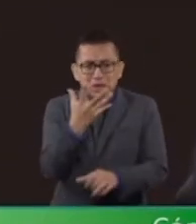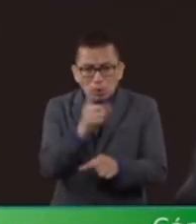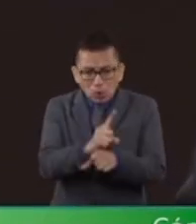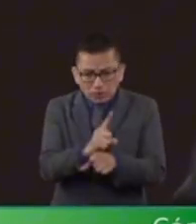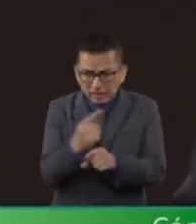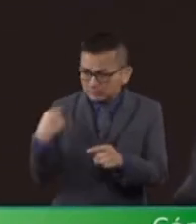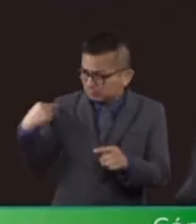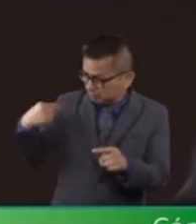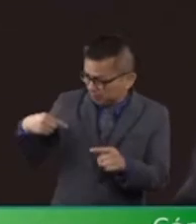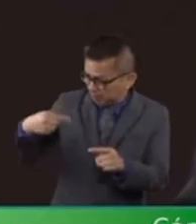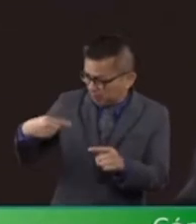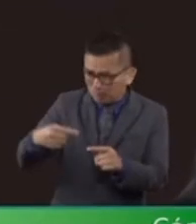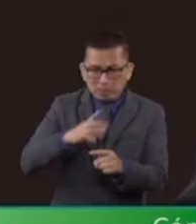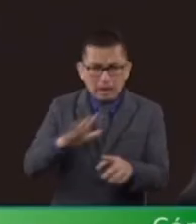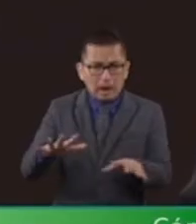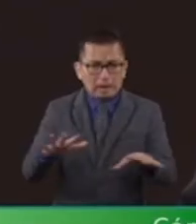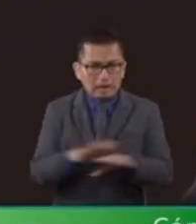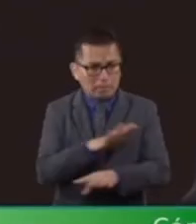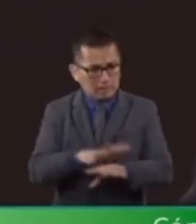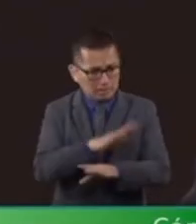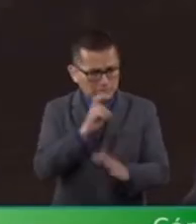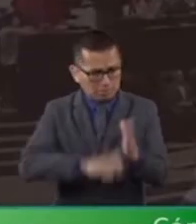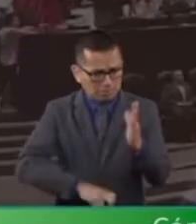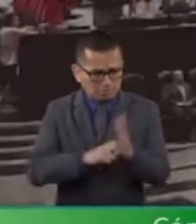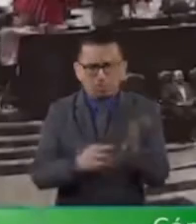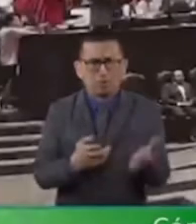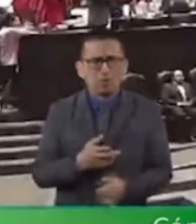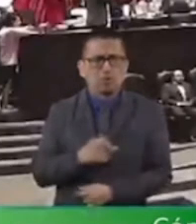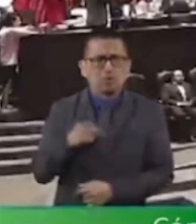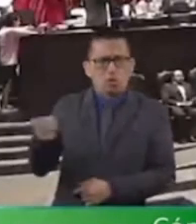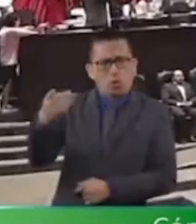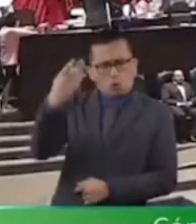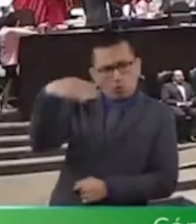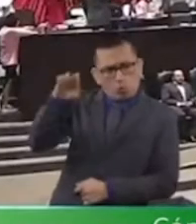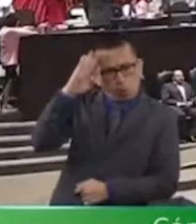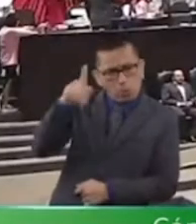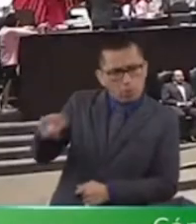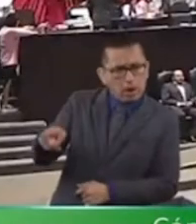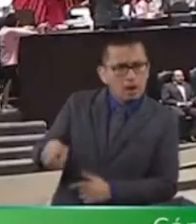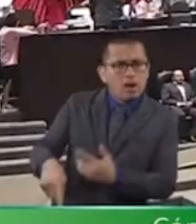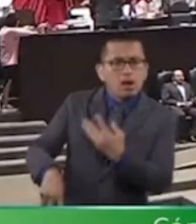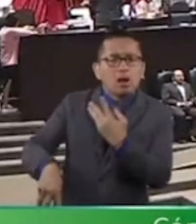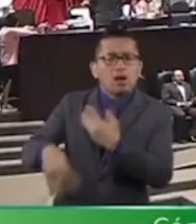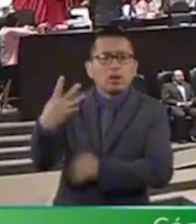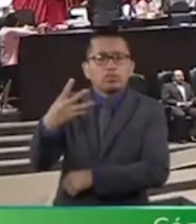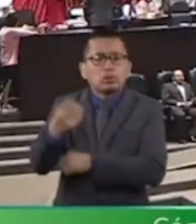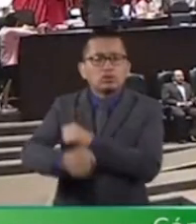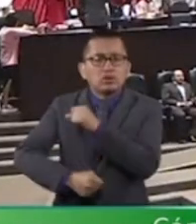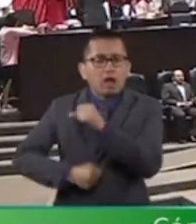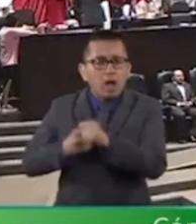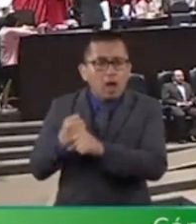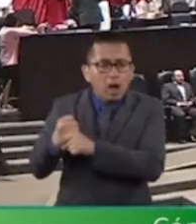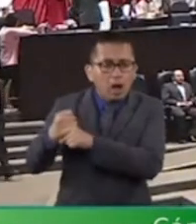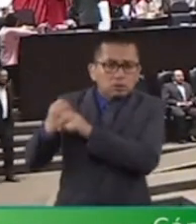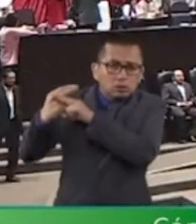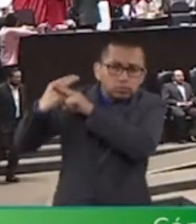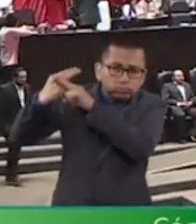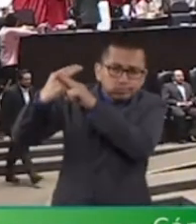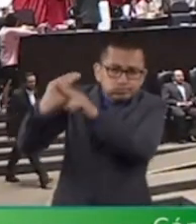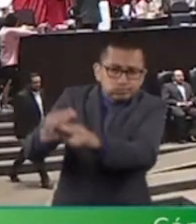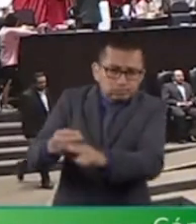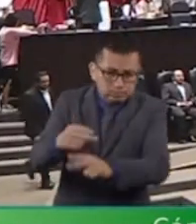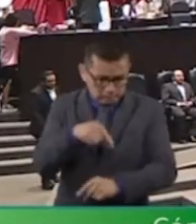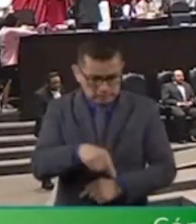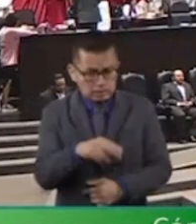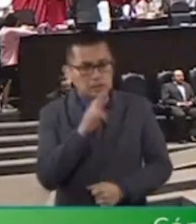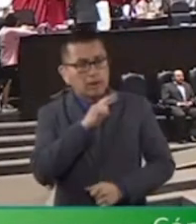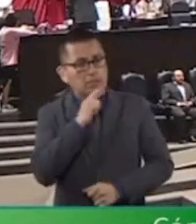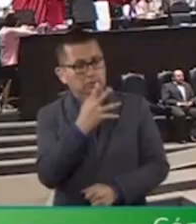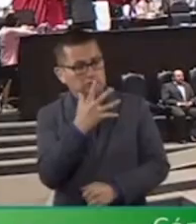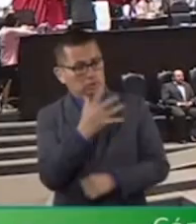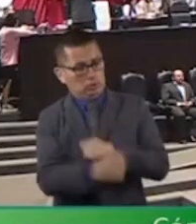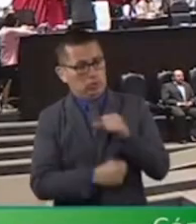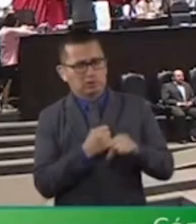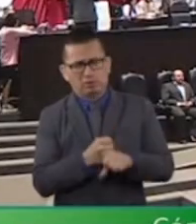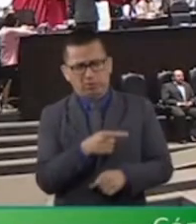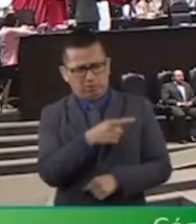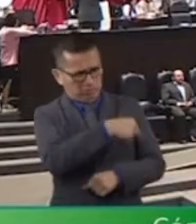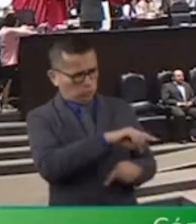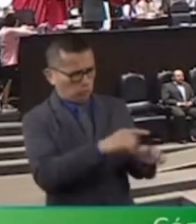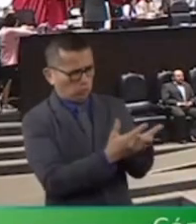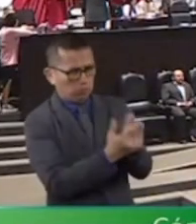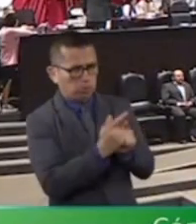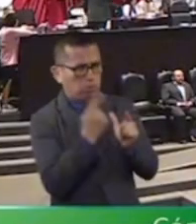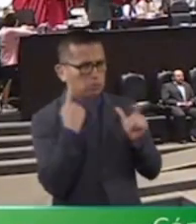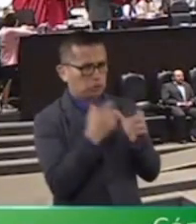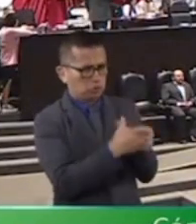lo que a Cuba le tardó 14 años con su supremacía de la mayoría artificial sobre la